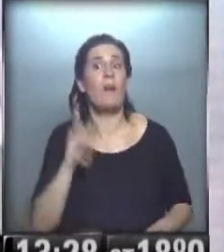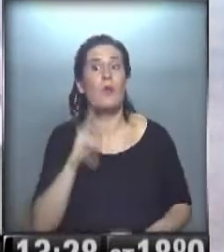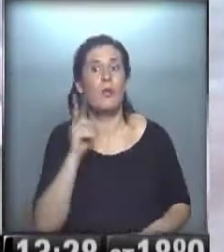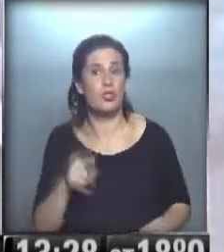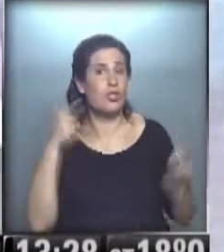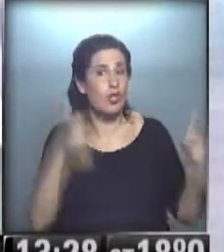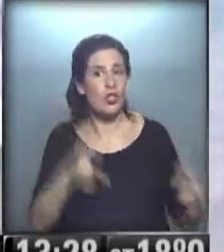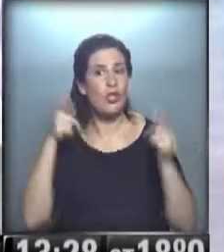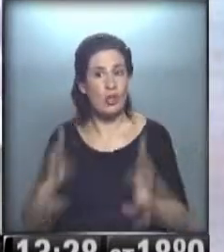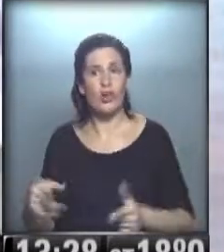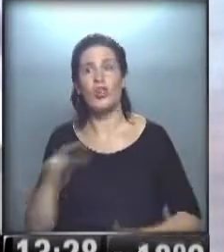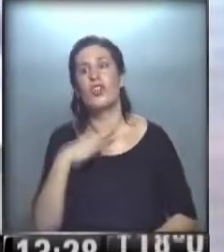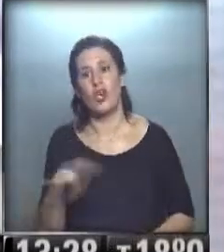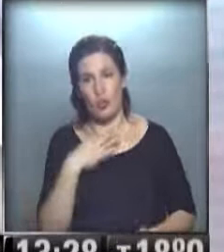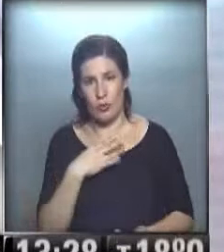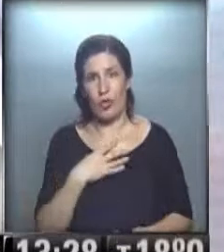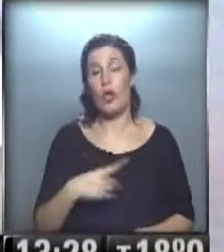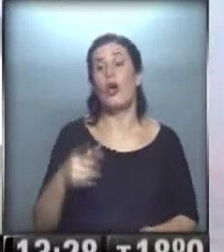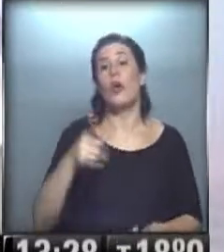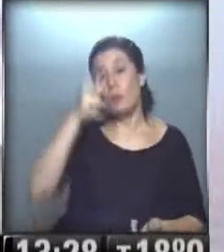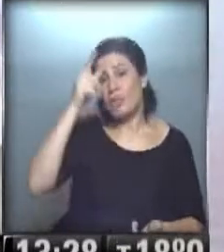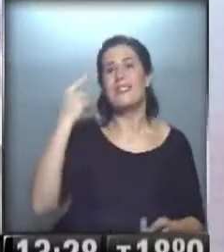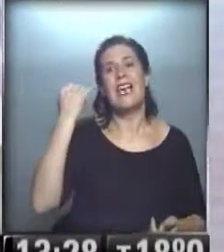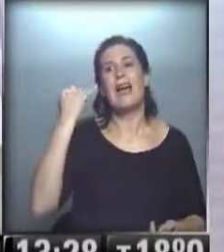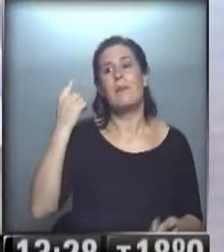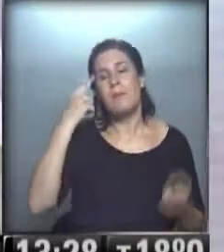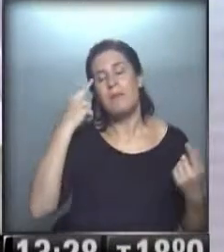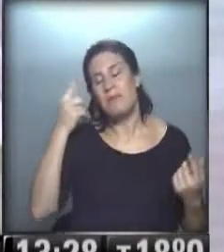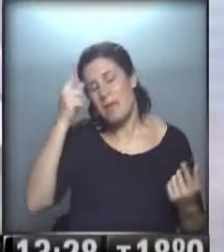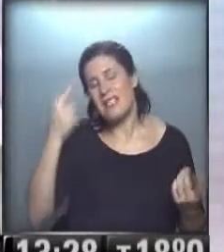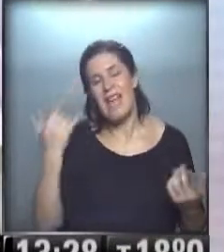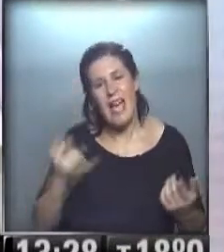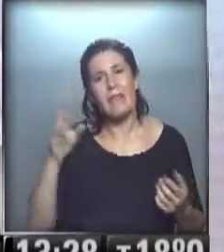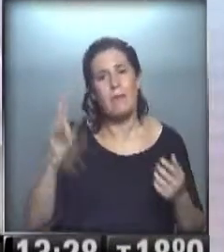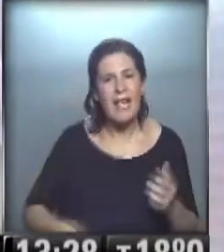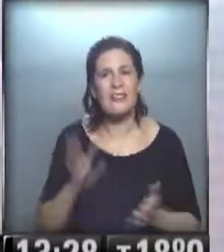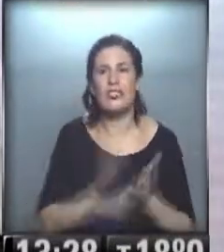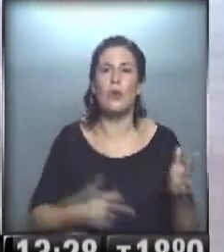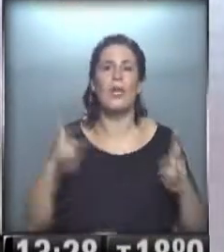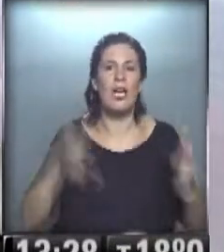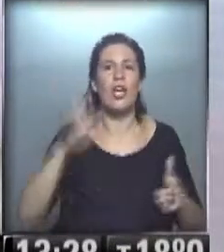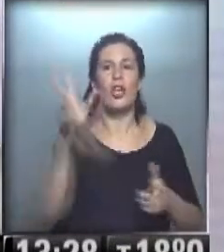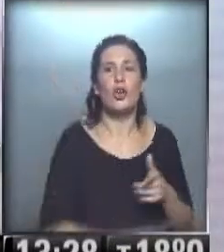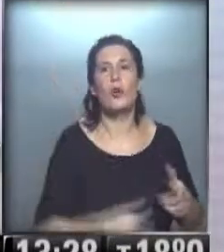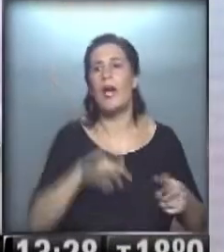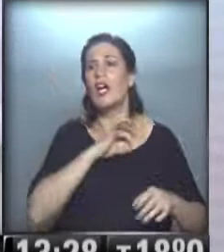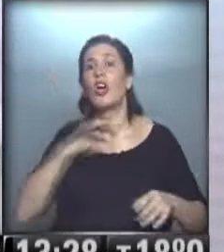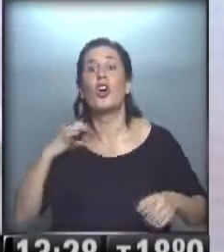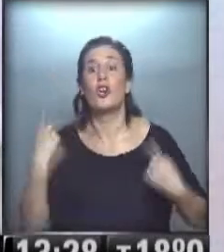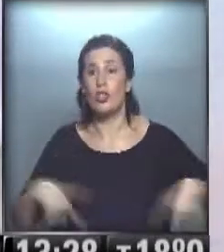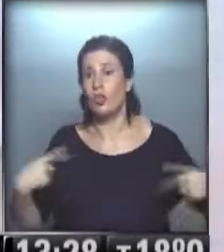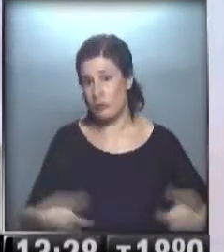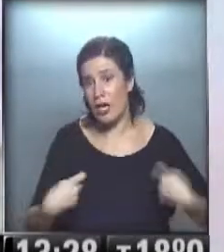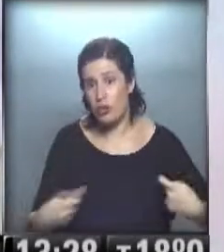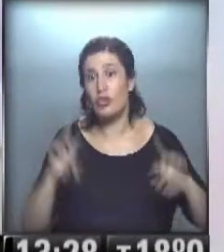un intento de saquear joyerías y también bancos. Por eso se habla de distintas barras bravas, se habló de la barra brava de Chacarita, de Independiente, de